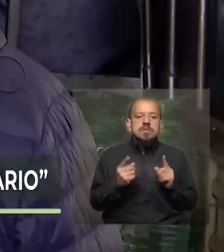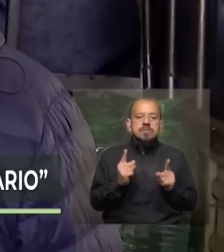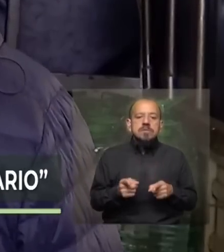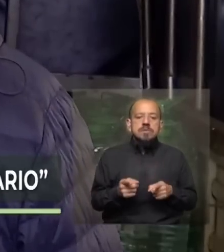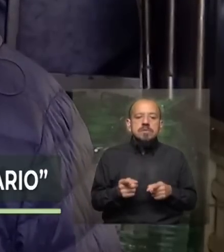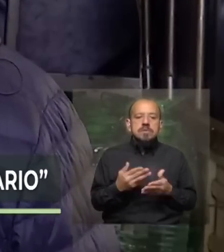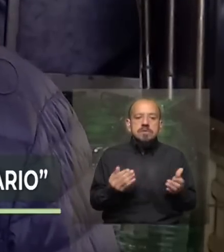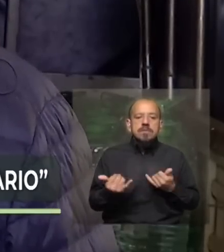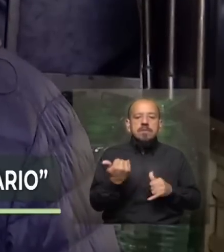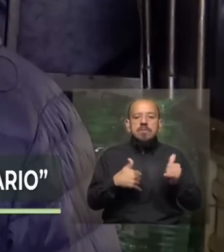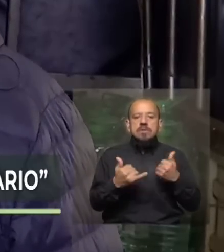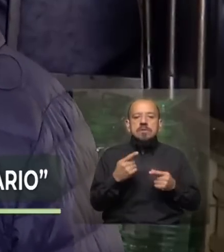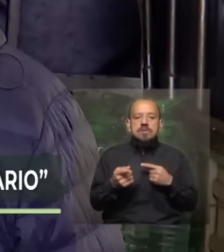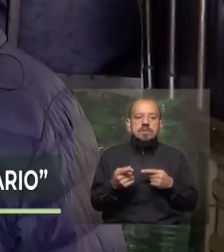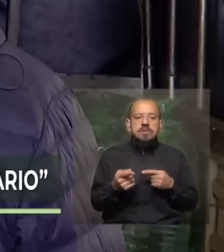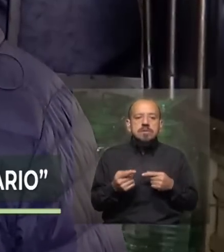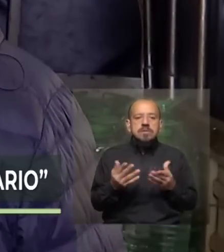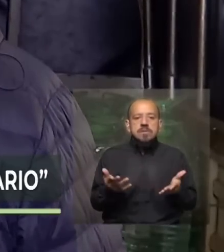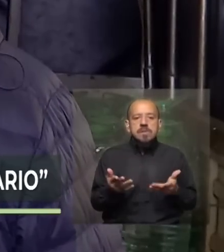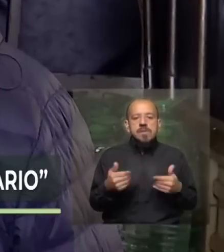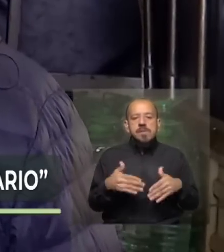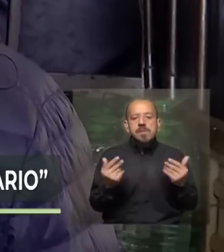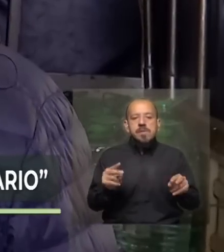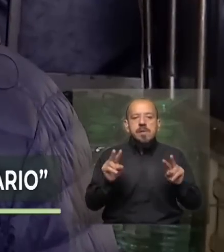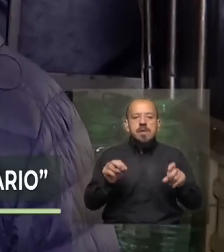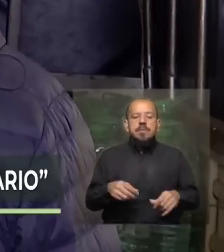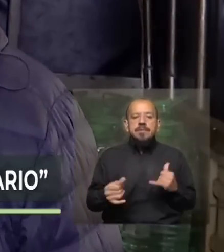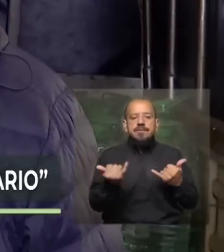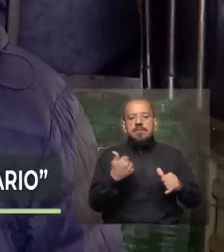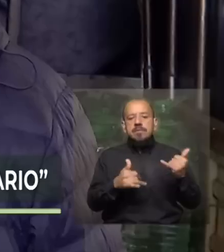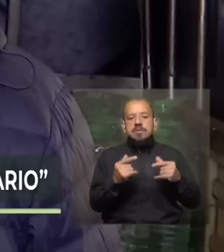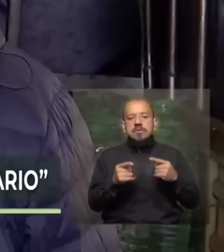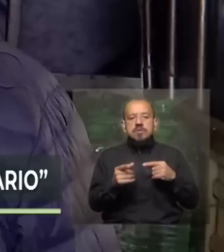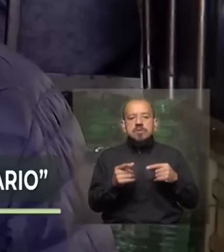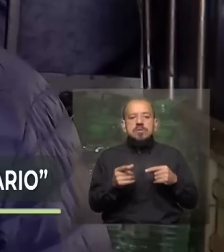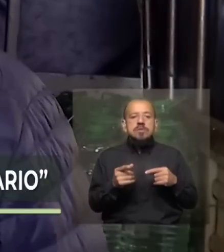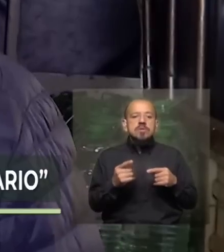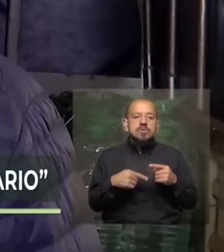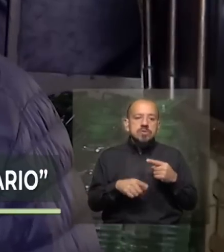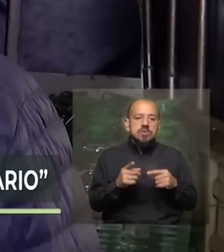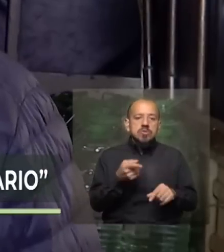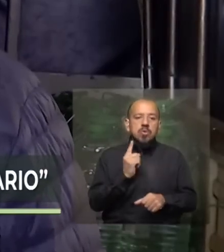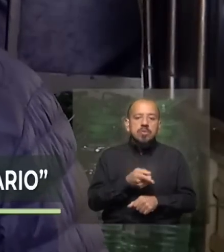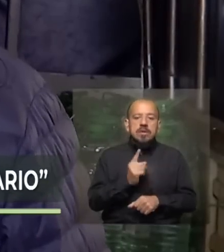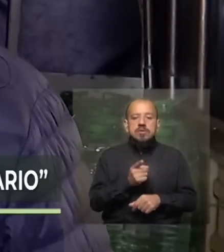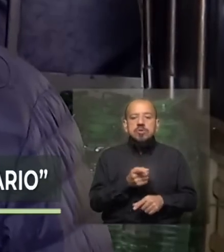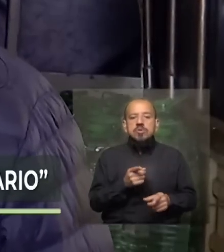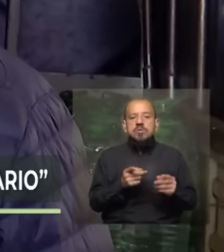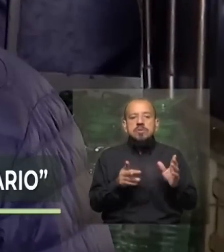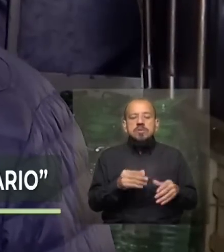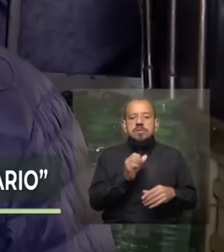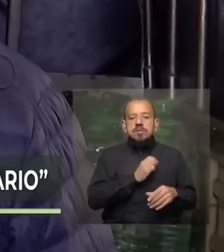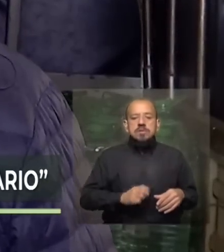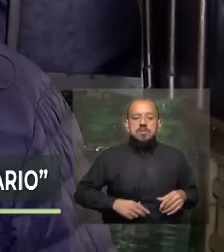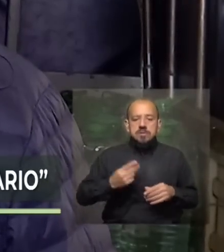disponibilizar esa información entendemos que en cualquier tema ambiental el tema de la información es clave la transparencia la información es clave incluso es obligaciones este que el estado